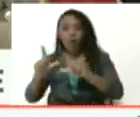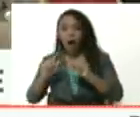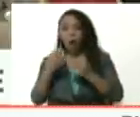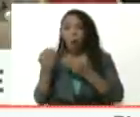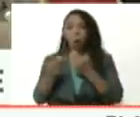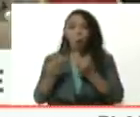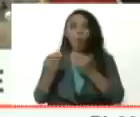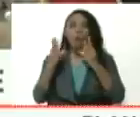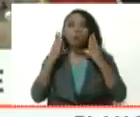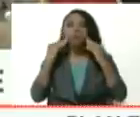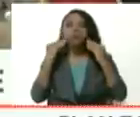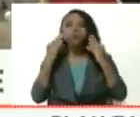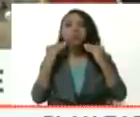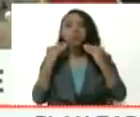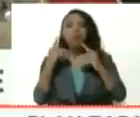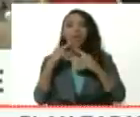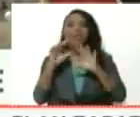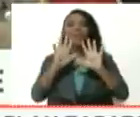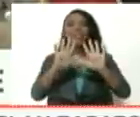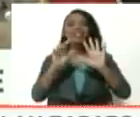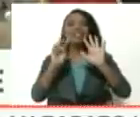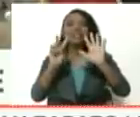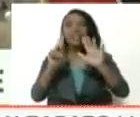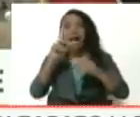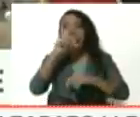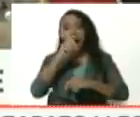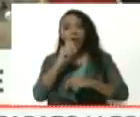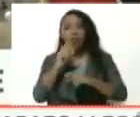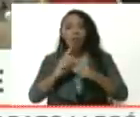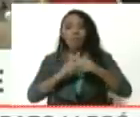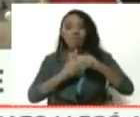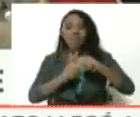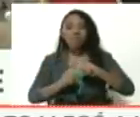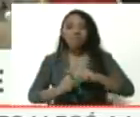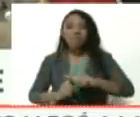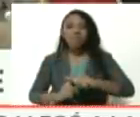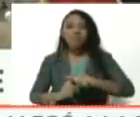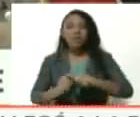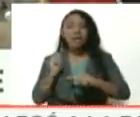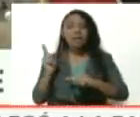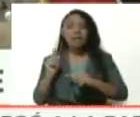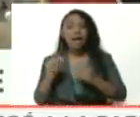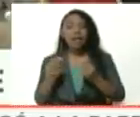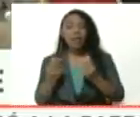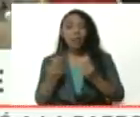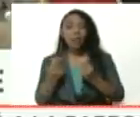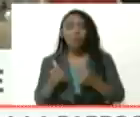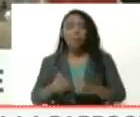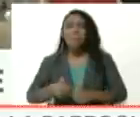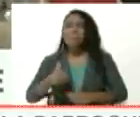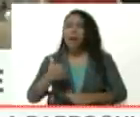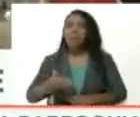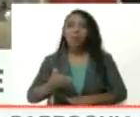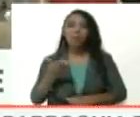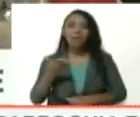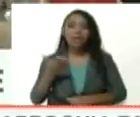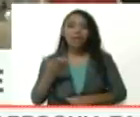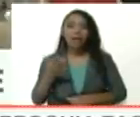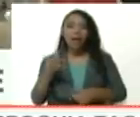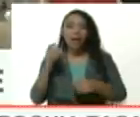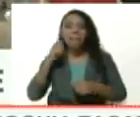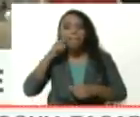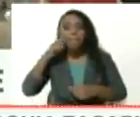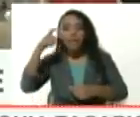la experiencia de 17 años acumulados y el recurso más valioso, el talento